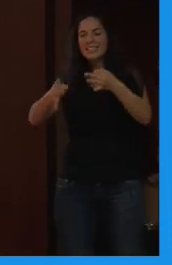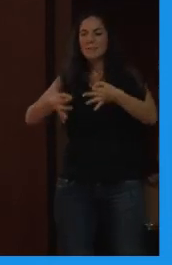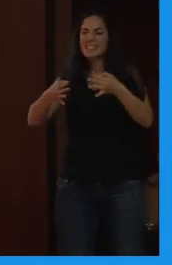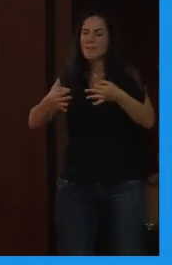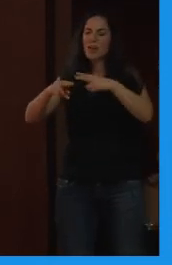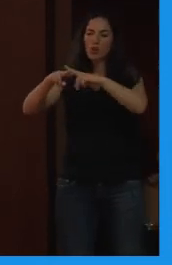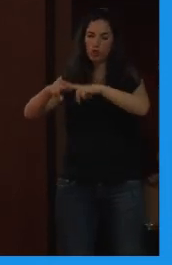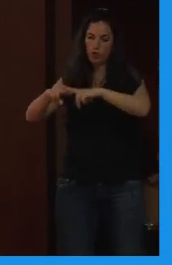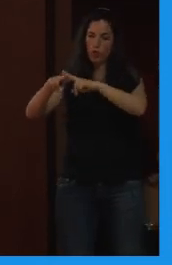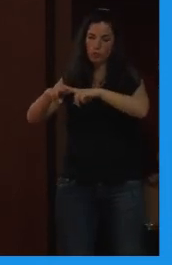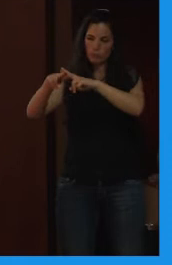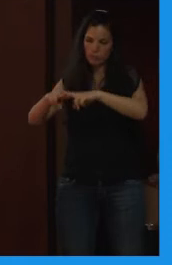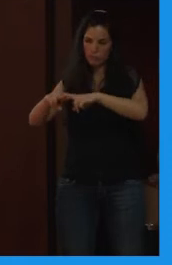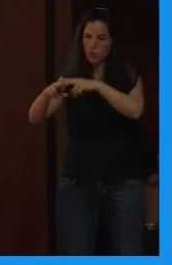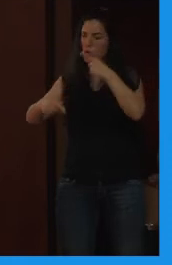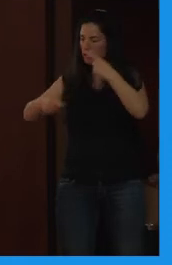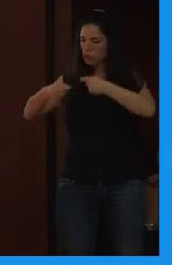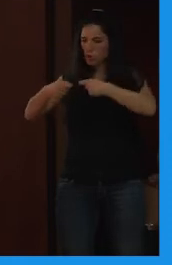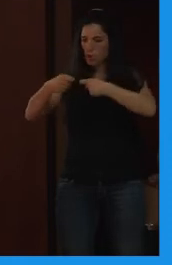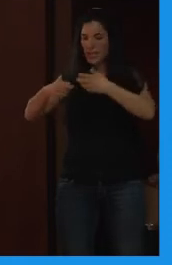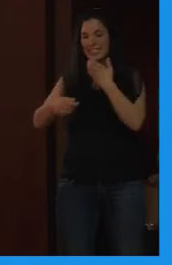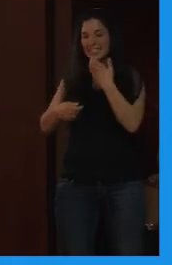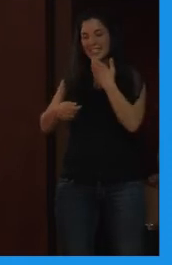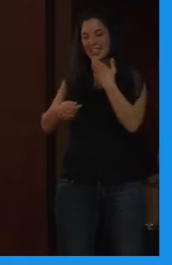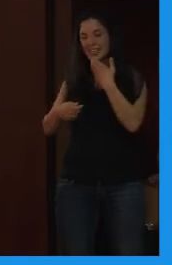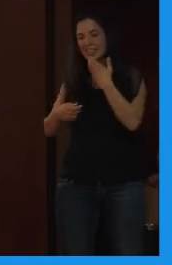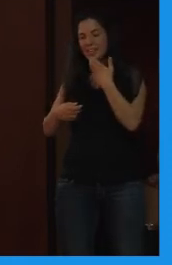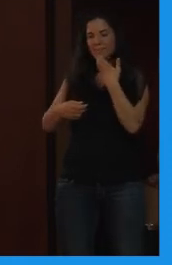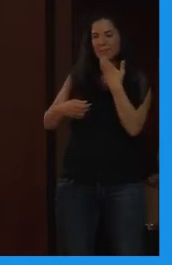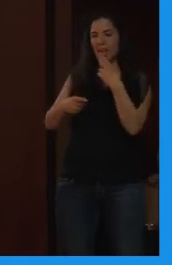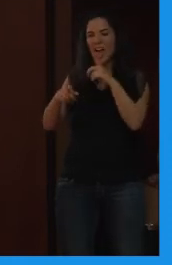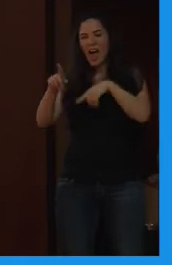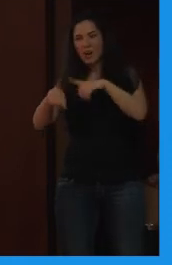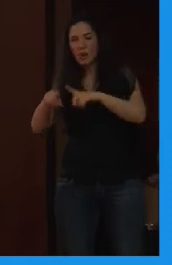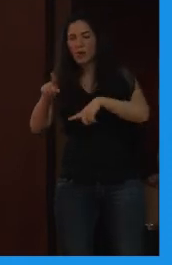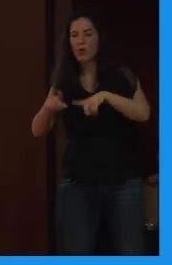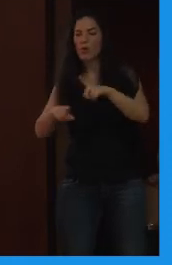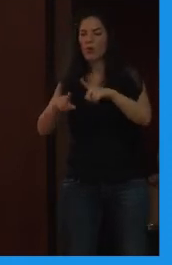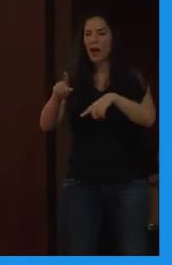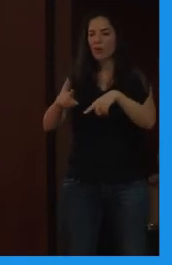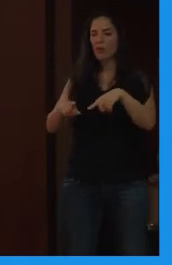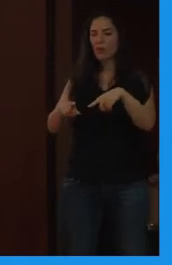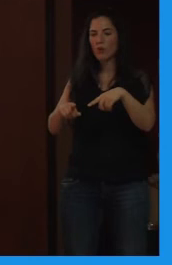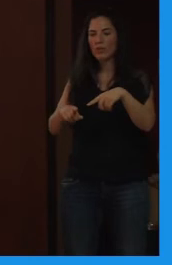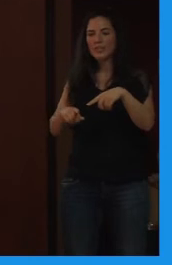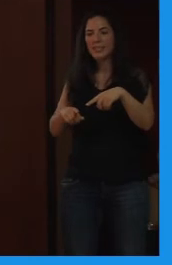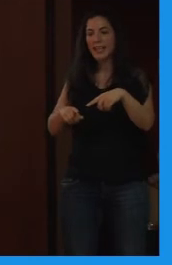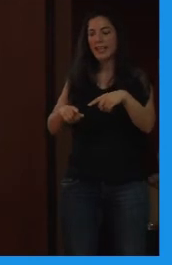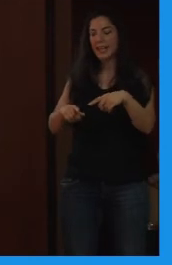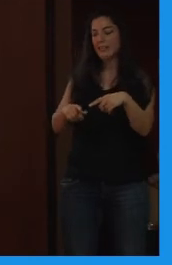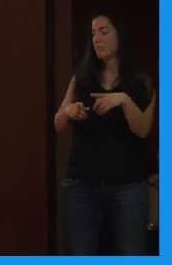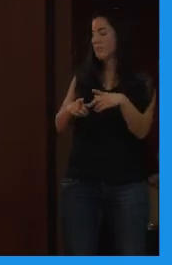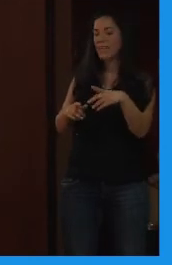hay clínica habitualmente. Pero si vemos que hay algo de clínica, como podría ser en un síndrome fibromiálgico, se podía valorar